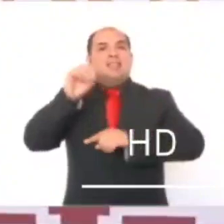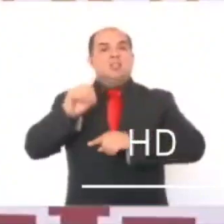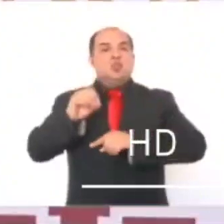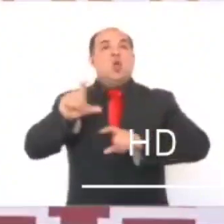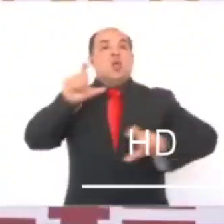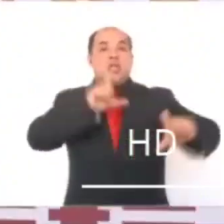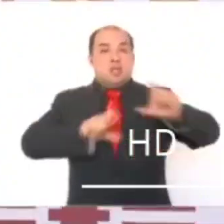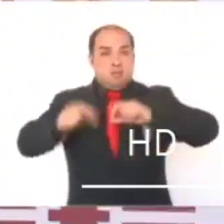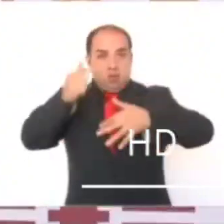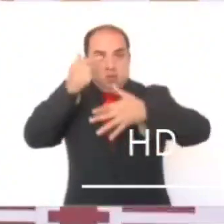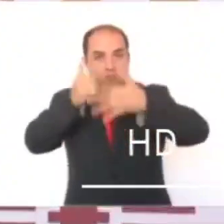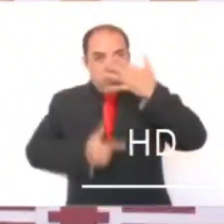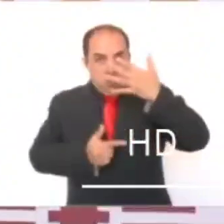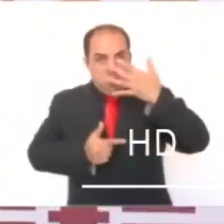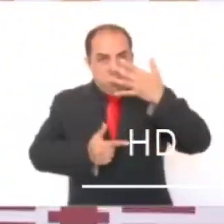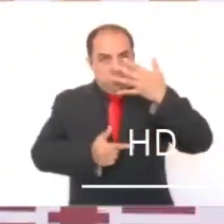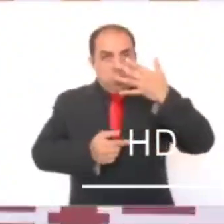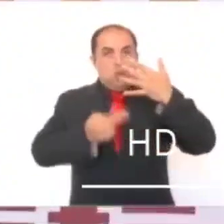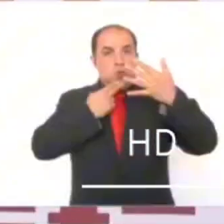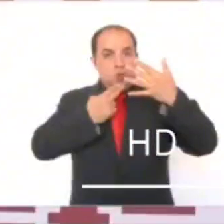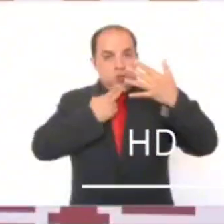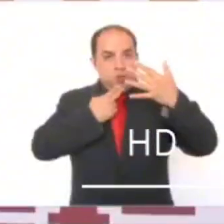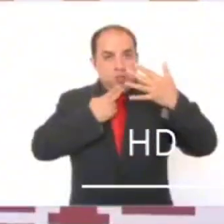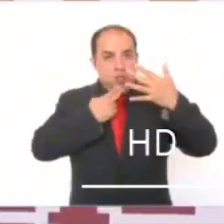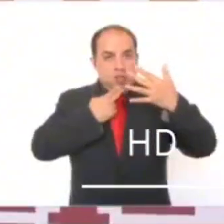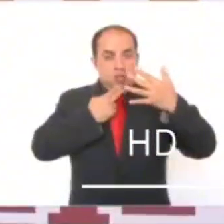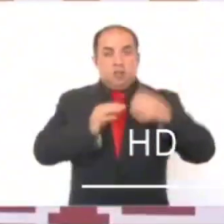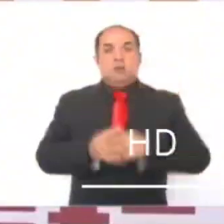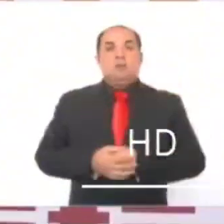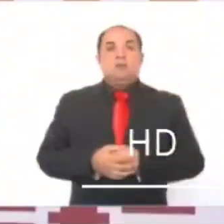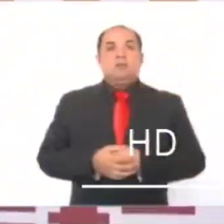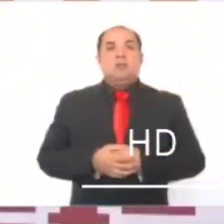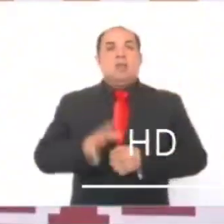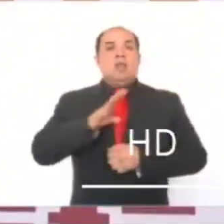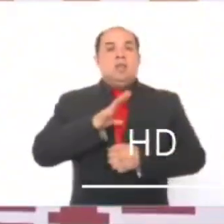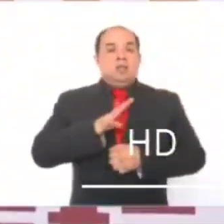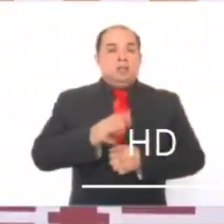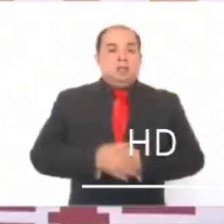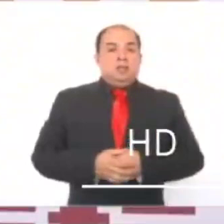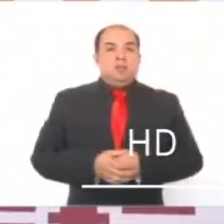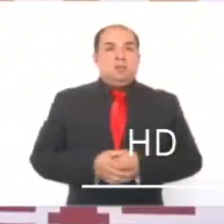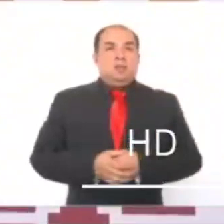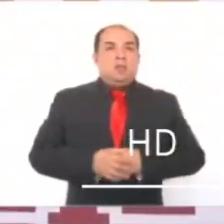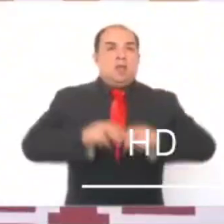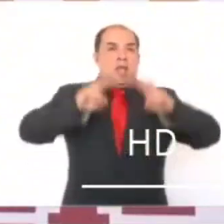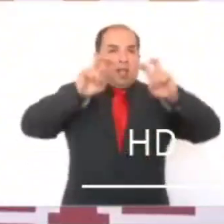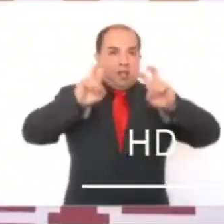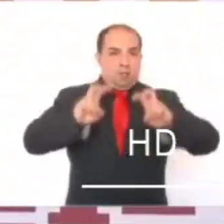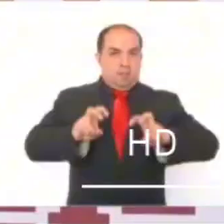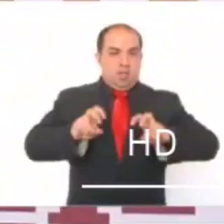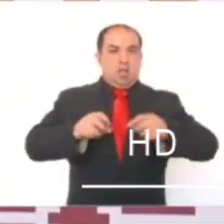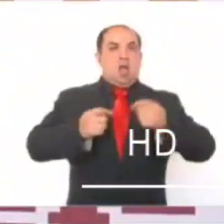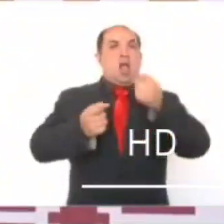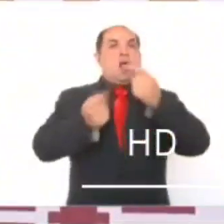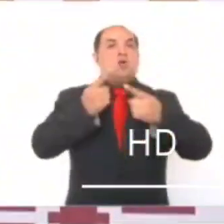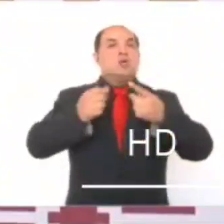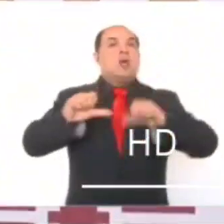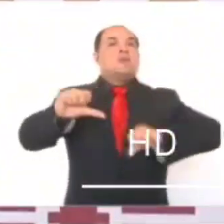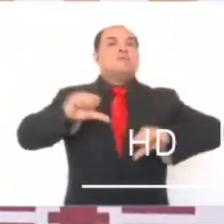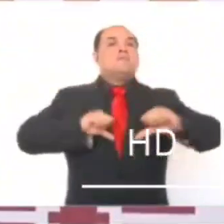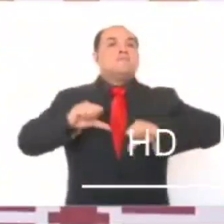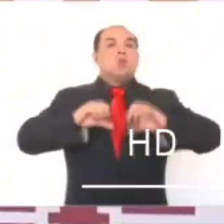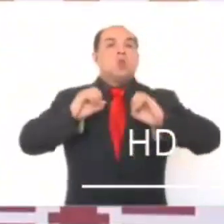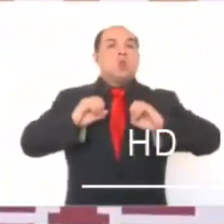sustancias químicas o corrosivas, incluyen, entre comillas, cualquier acción